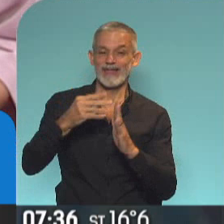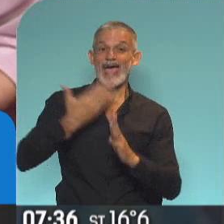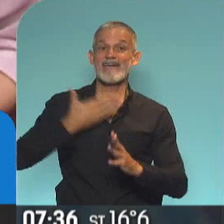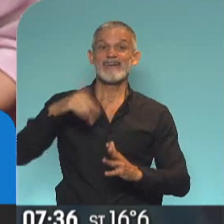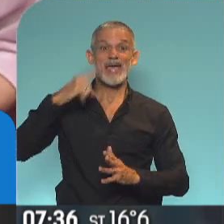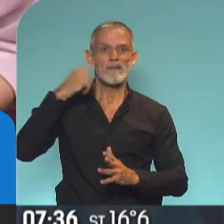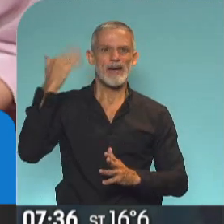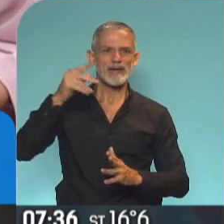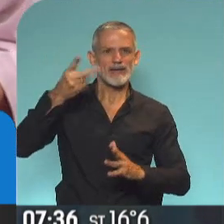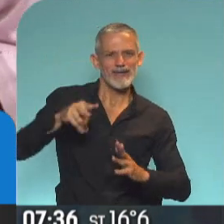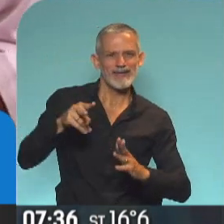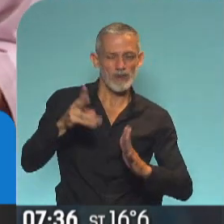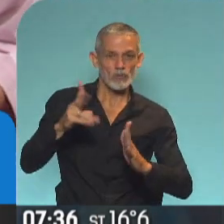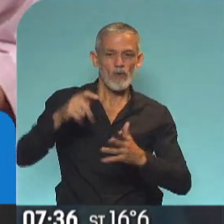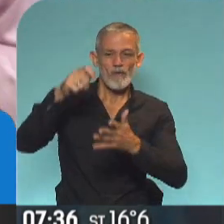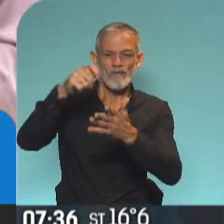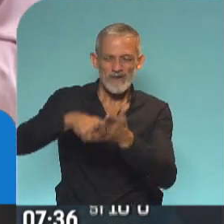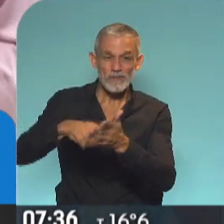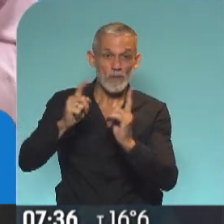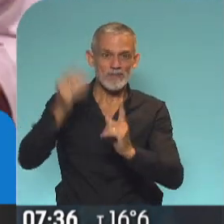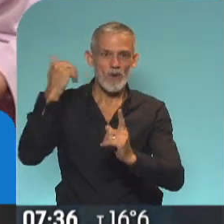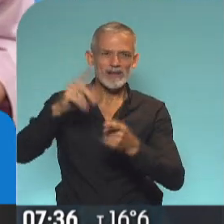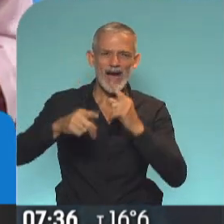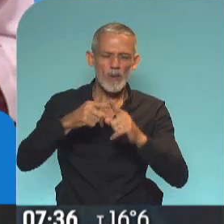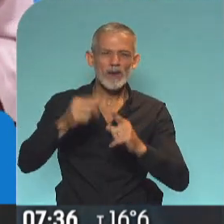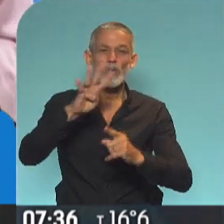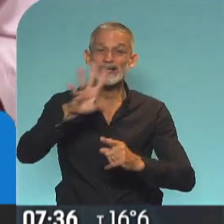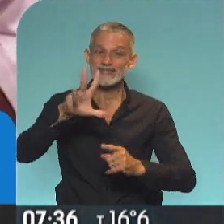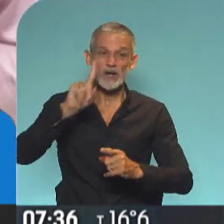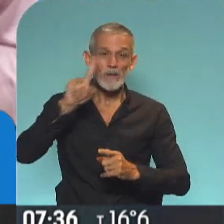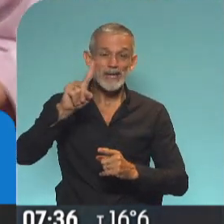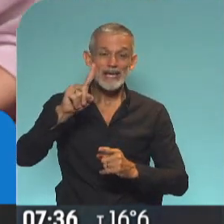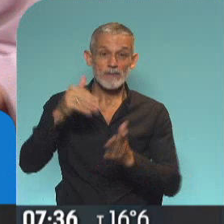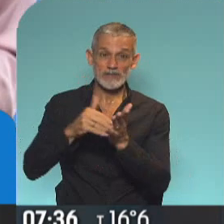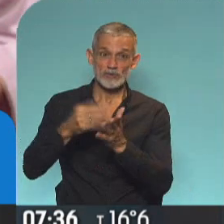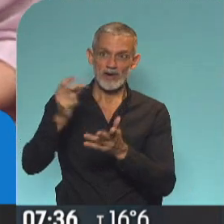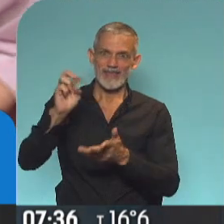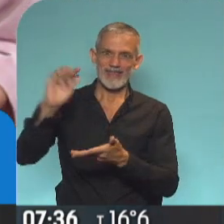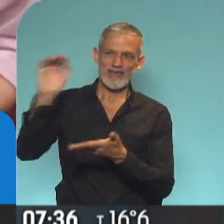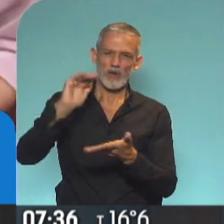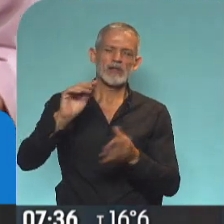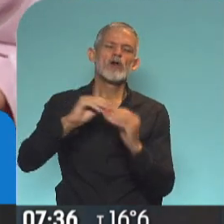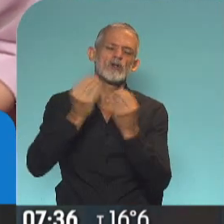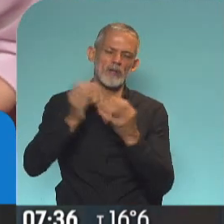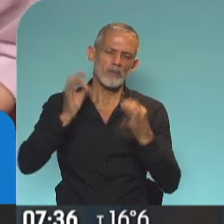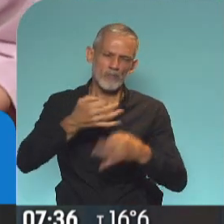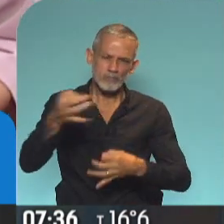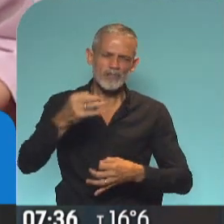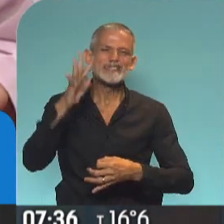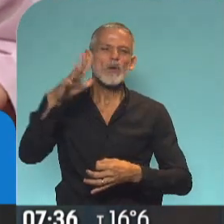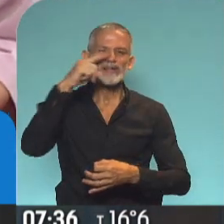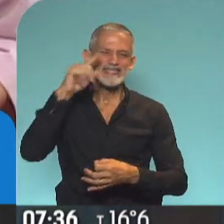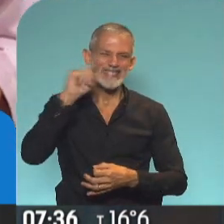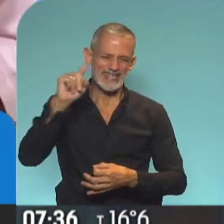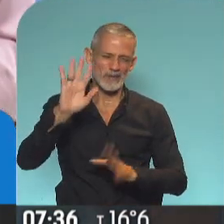FMI cuando se firmó ese mega acuerdo de 45 mil millones de dólares, que en verdad era de 57 mil millones claro, de dólares. Claro,